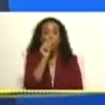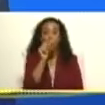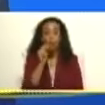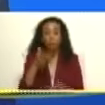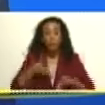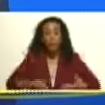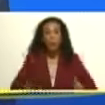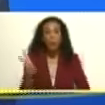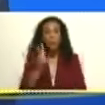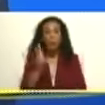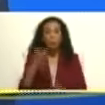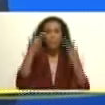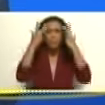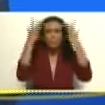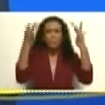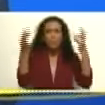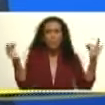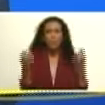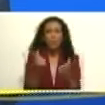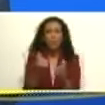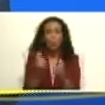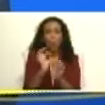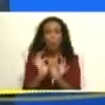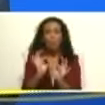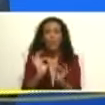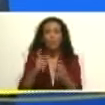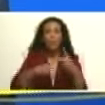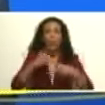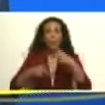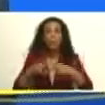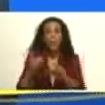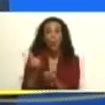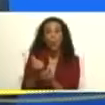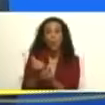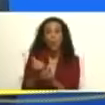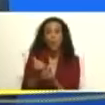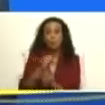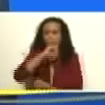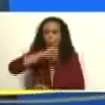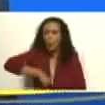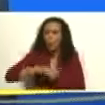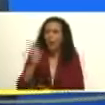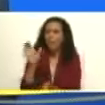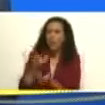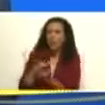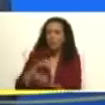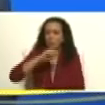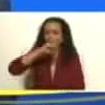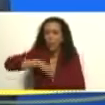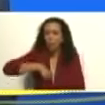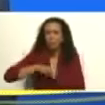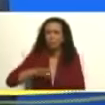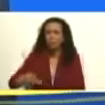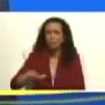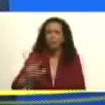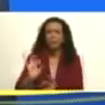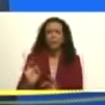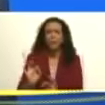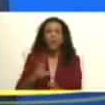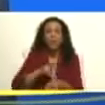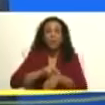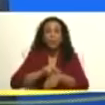venezolano experto en zonas económicas especiales que ama Margarita, que ama Nueva Esparta, el